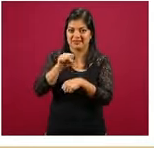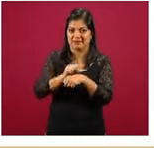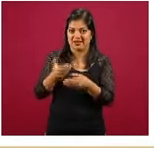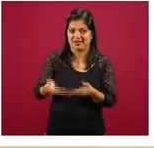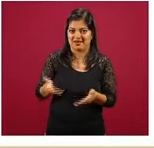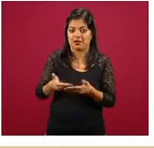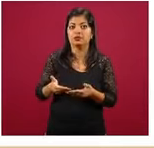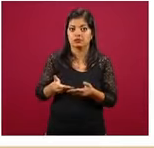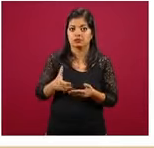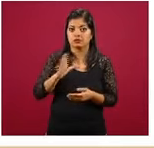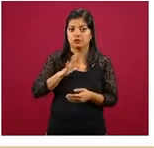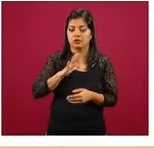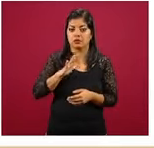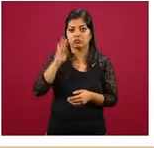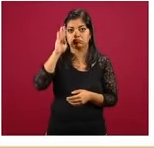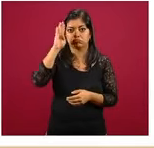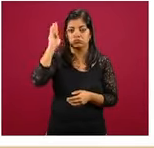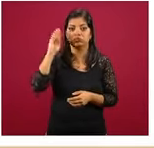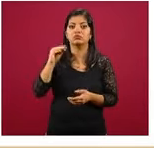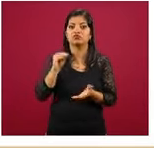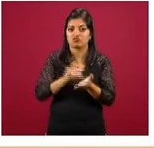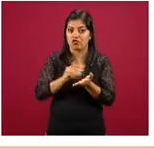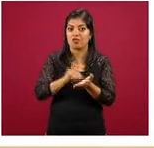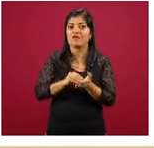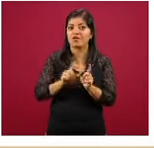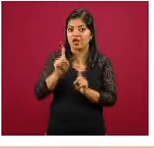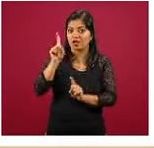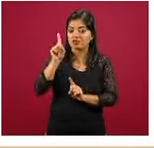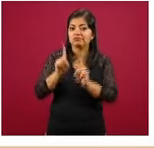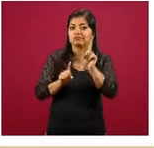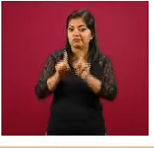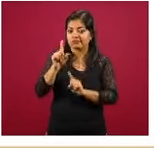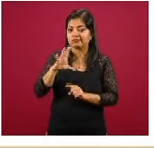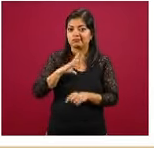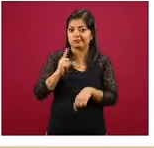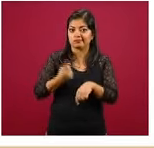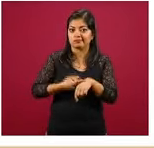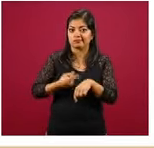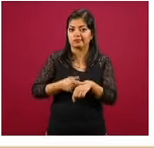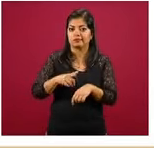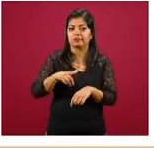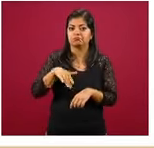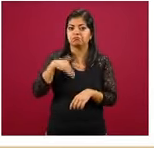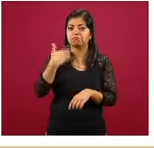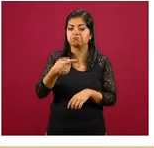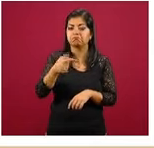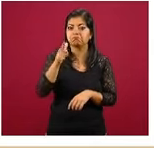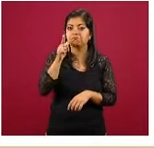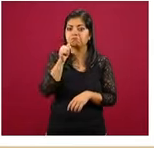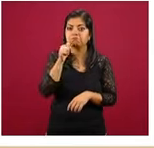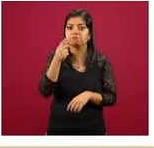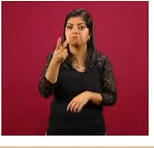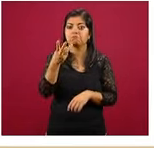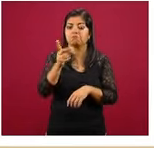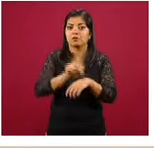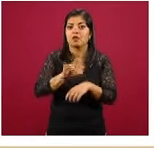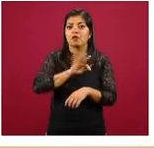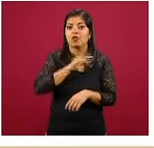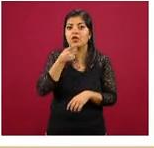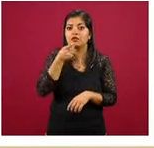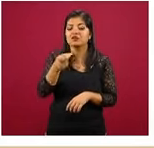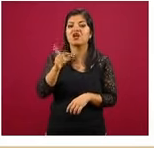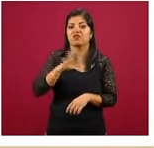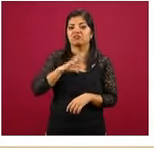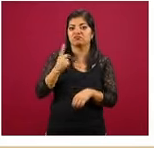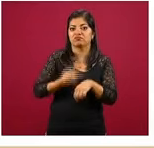un número importante de casos aún sospechosos, cuyos resultados estarían saliendo en los siguientes días, pero entonces, para poder acercarnos